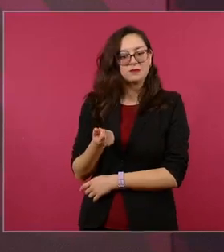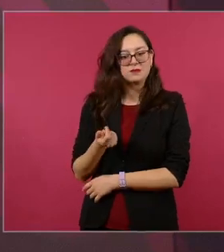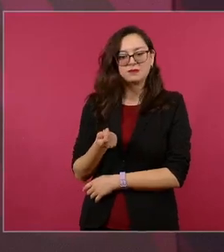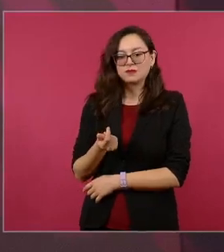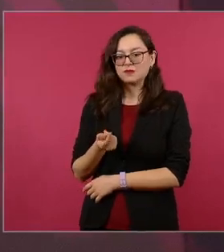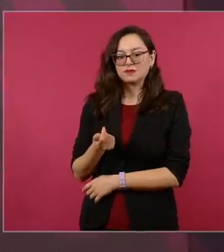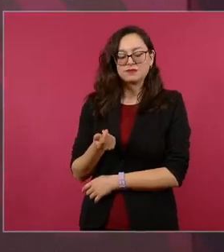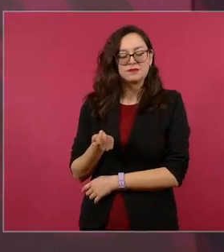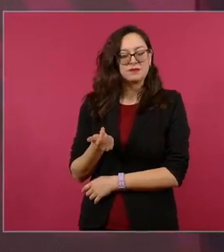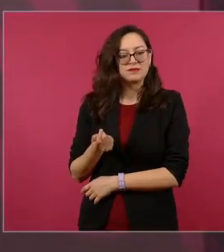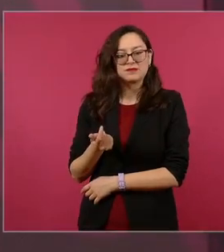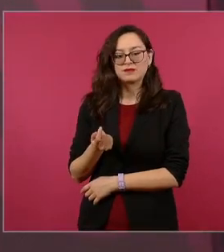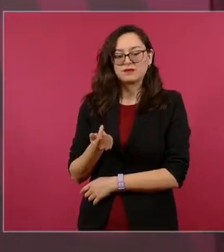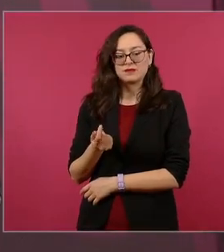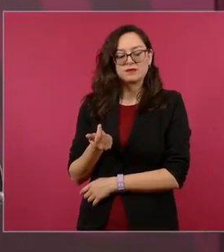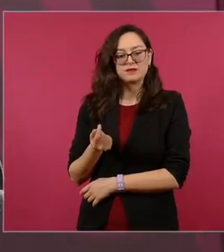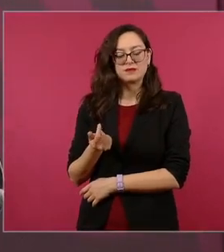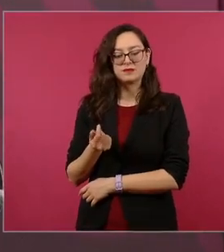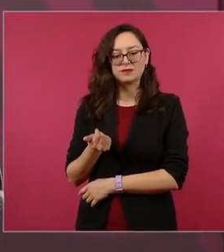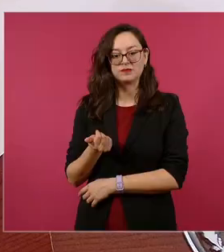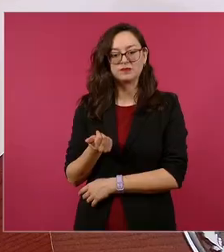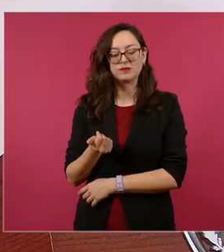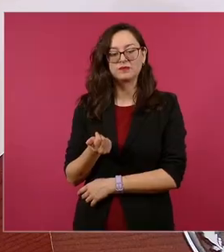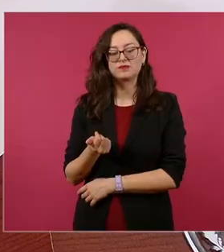de los